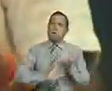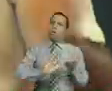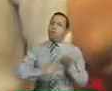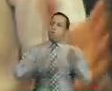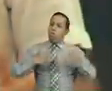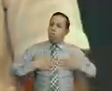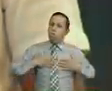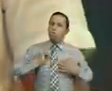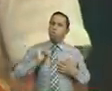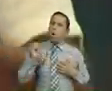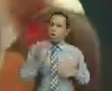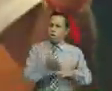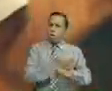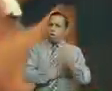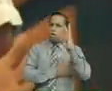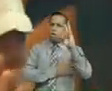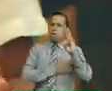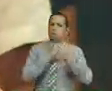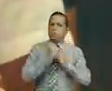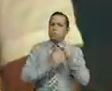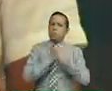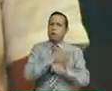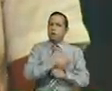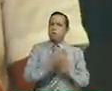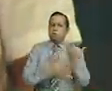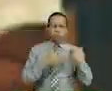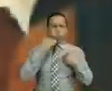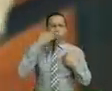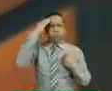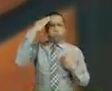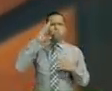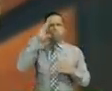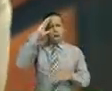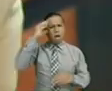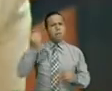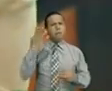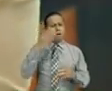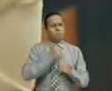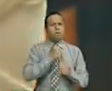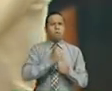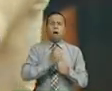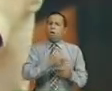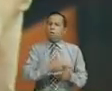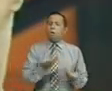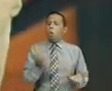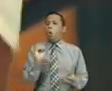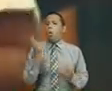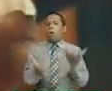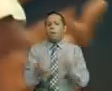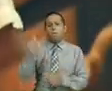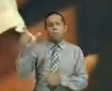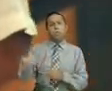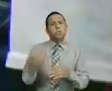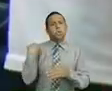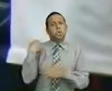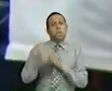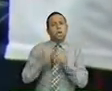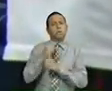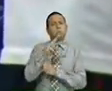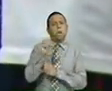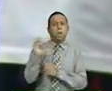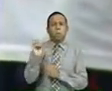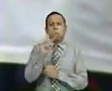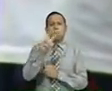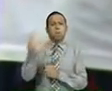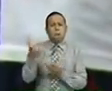fue comandante de la Marina y manejaba 10 empresas. O no se puede decir que tenga 20 años o 23 años y que no es emprendedor. Pero los textos